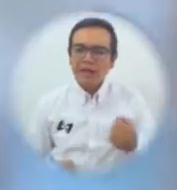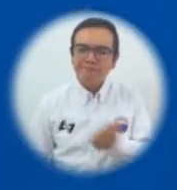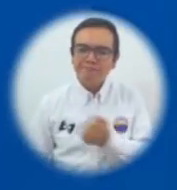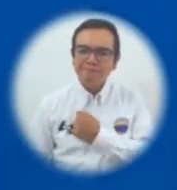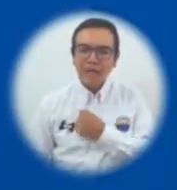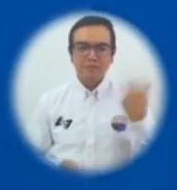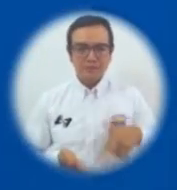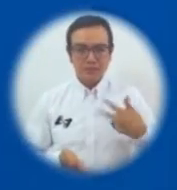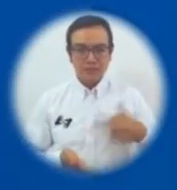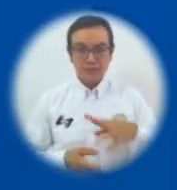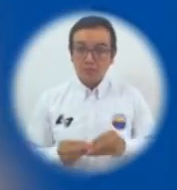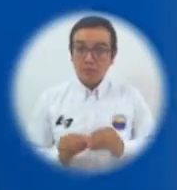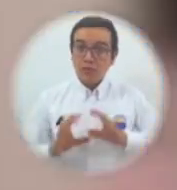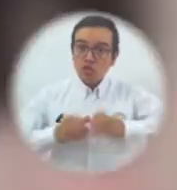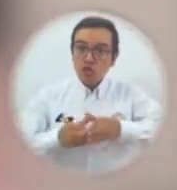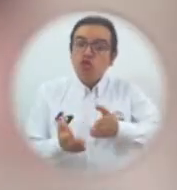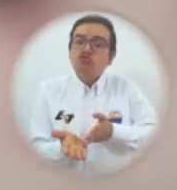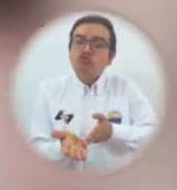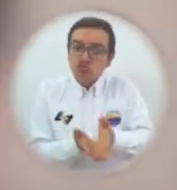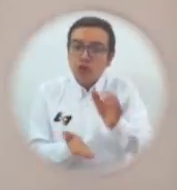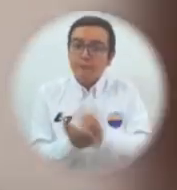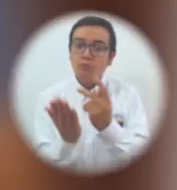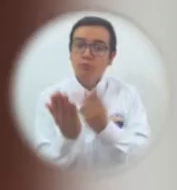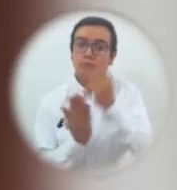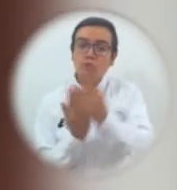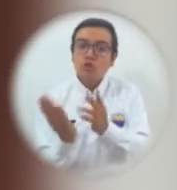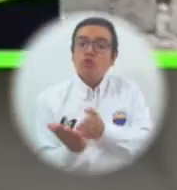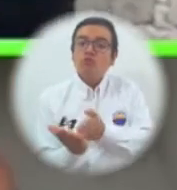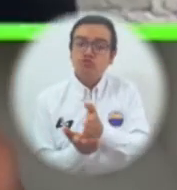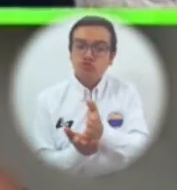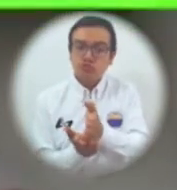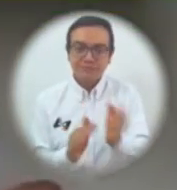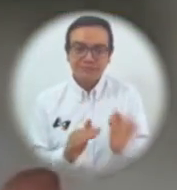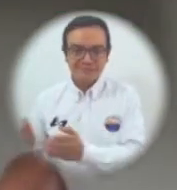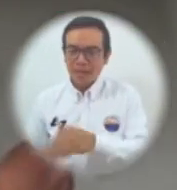de arena para que la familia Uni Magdalena conserve en buen